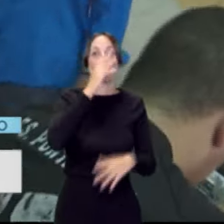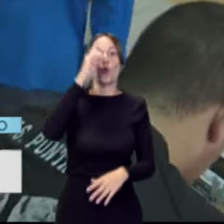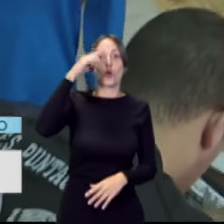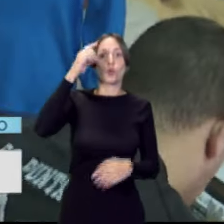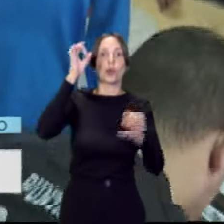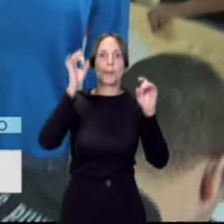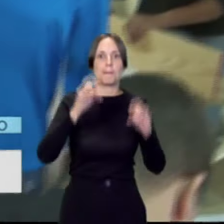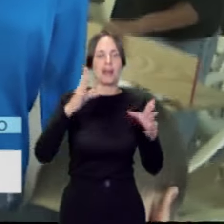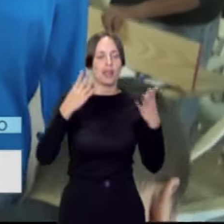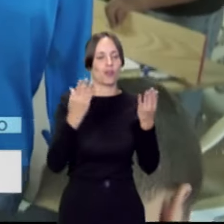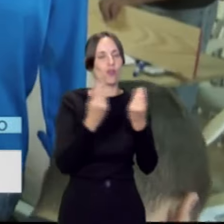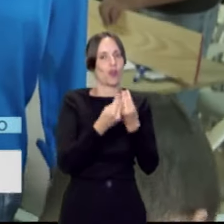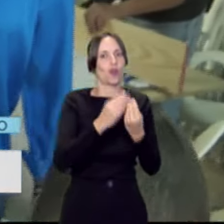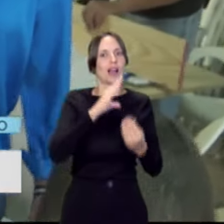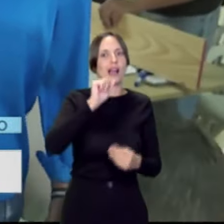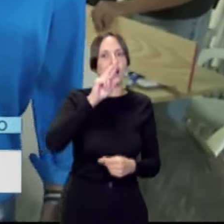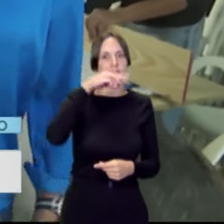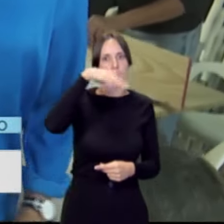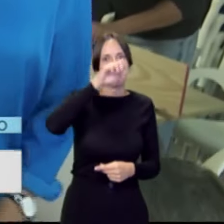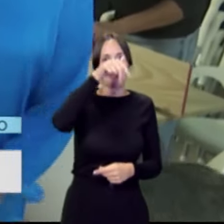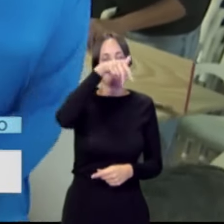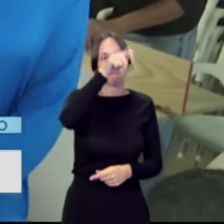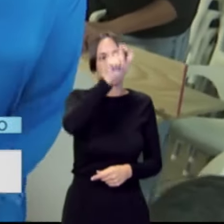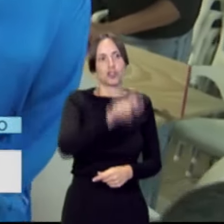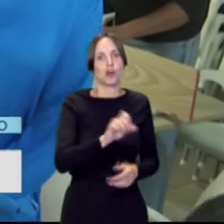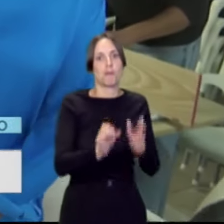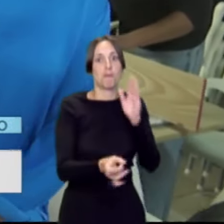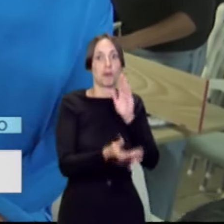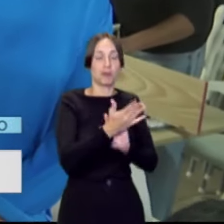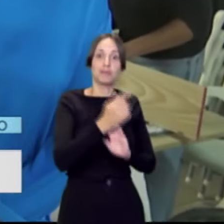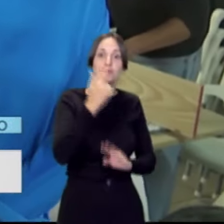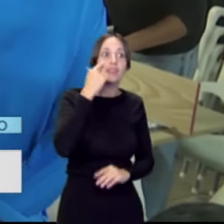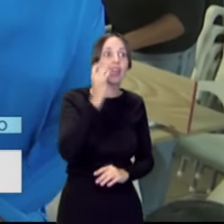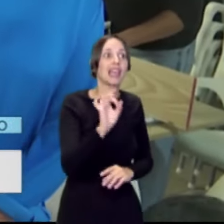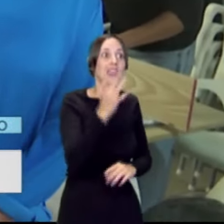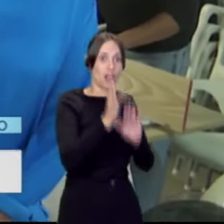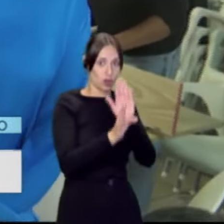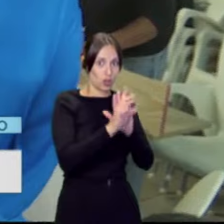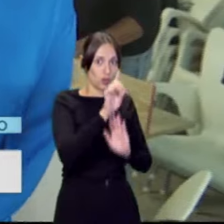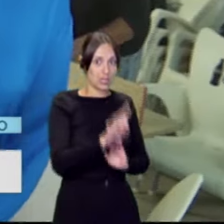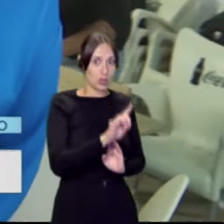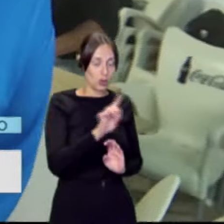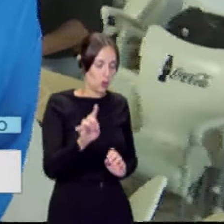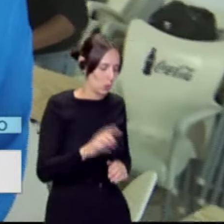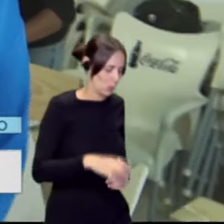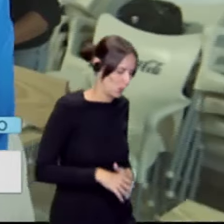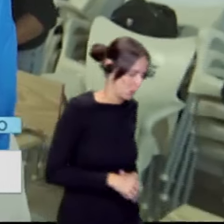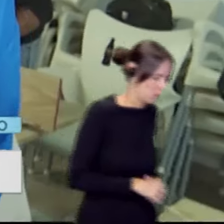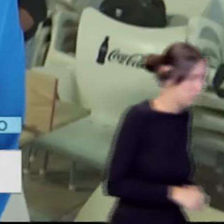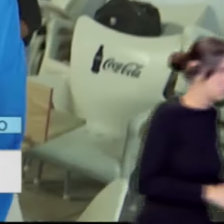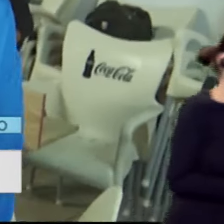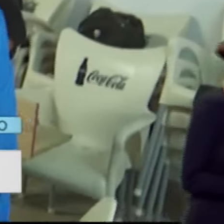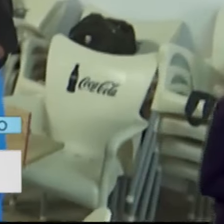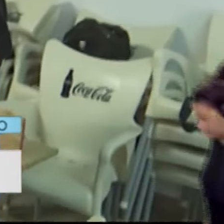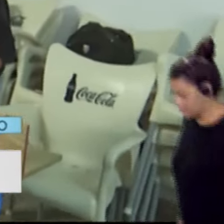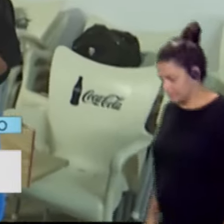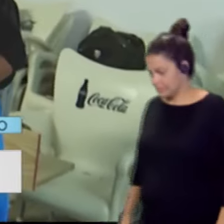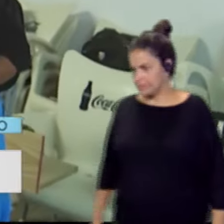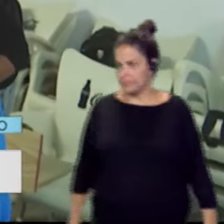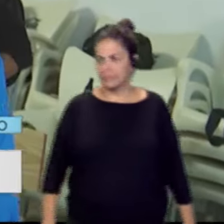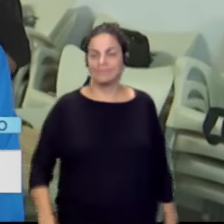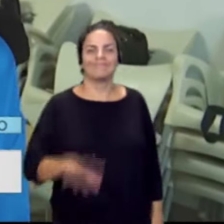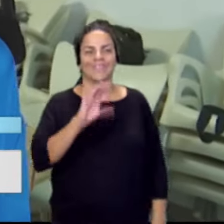Carmen Concepción, una de sus promotoras. Carmen, ¿es una iniciativa que va a continuar? Sí, muy buenos días. Por supuesto, se trata de que